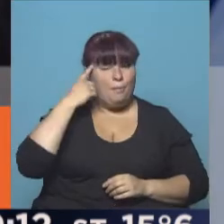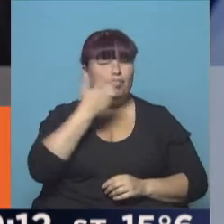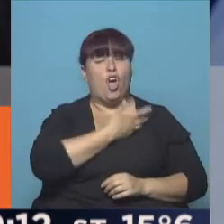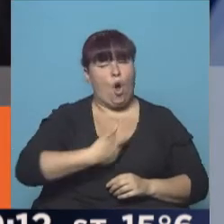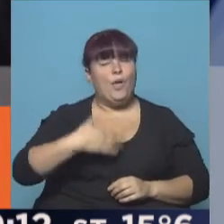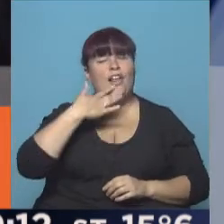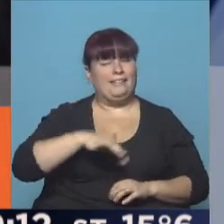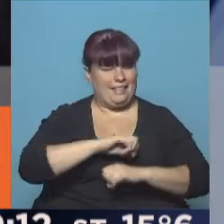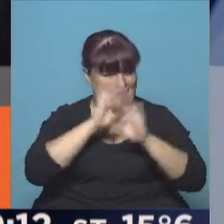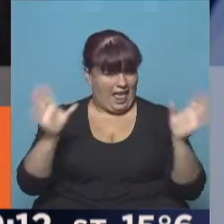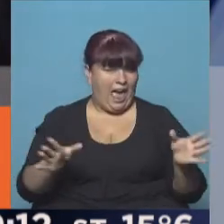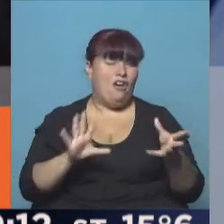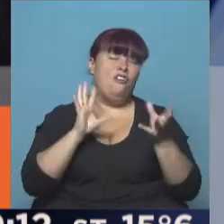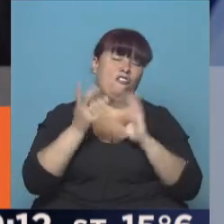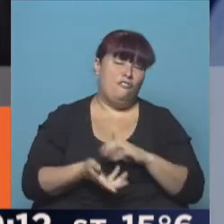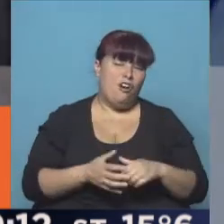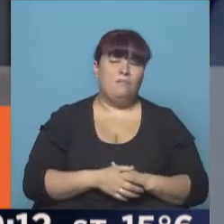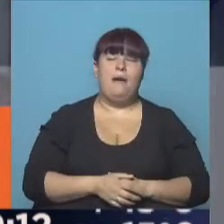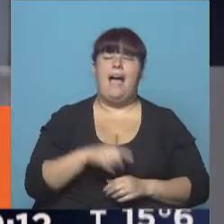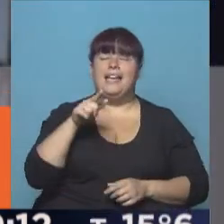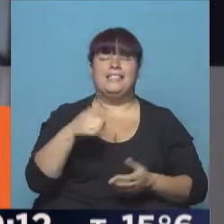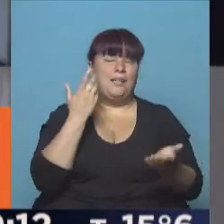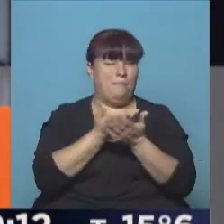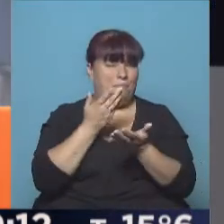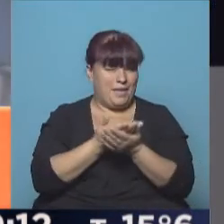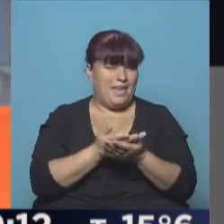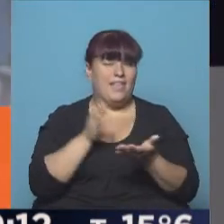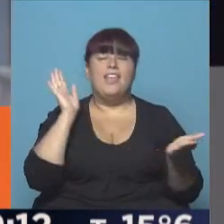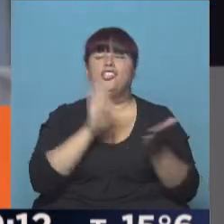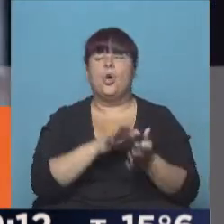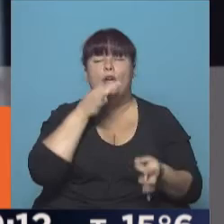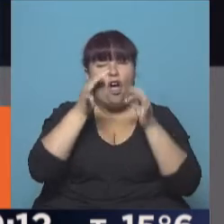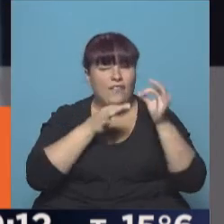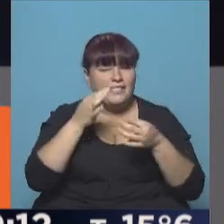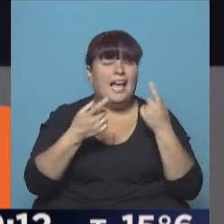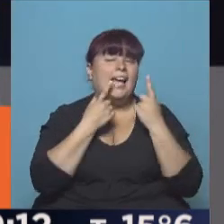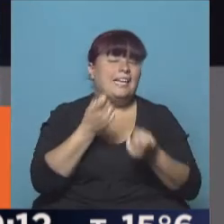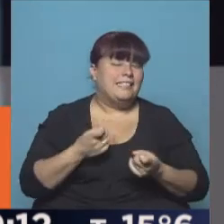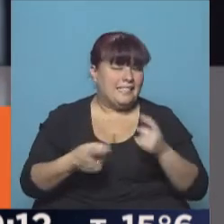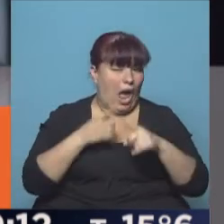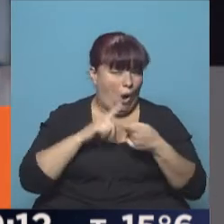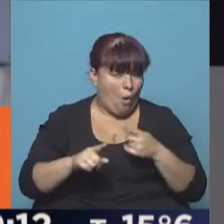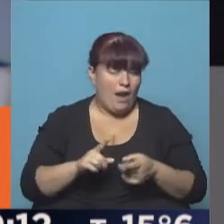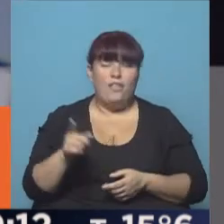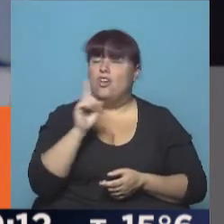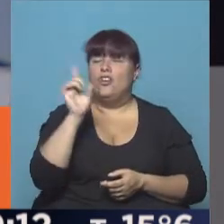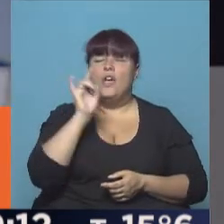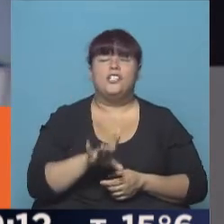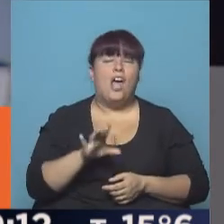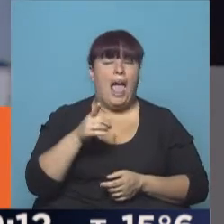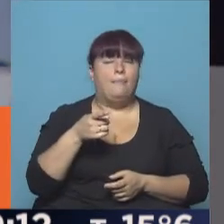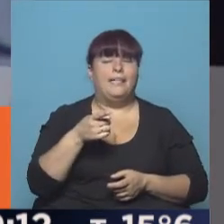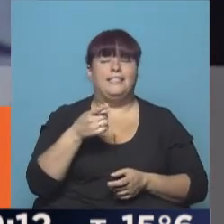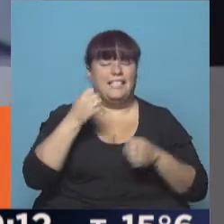lo ha entendido. De alguna manera, este planteo respecto del diálogo y la necesidad de los consensos no solamente surge de